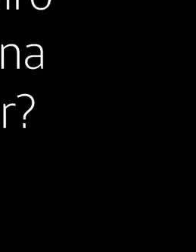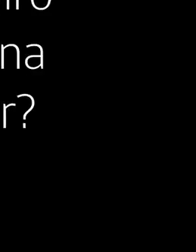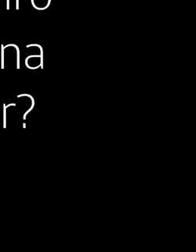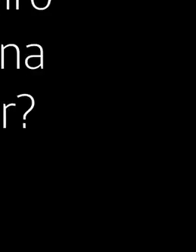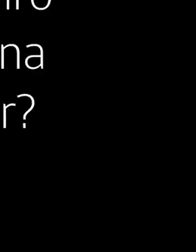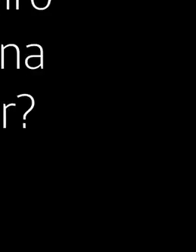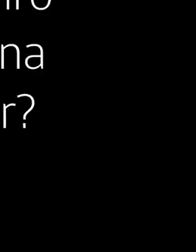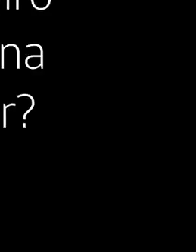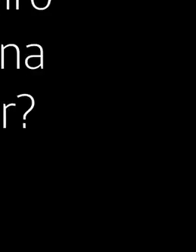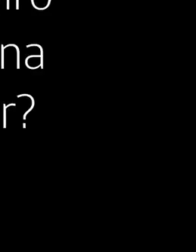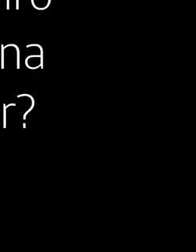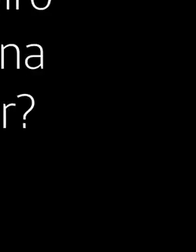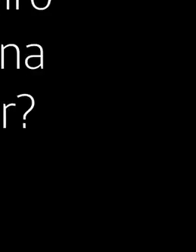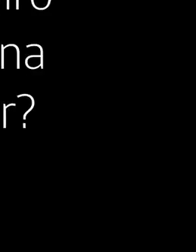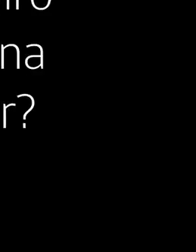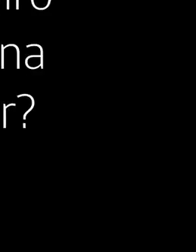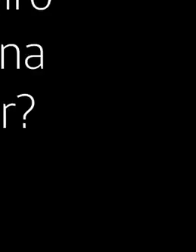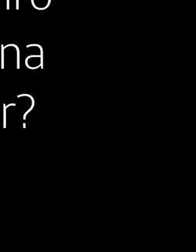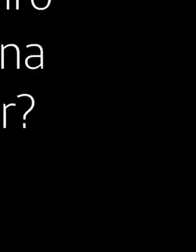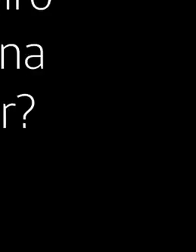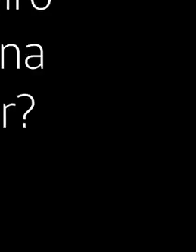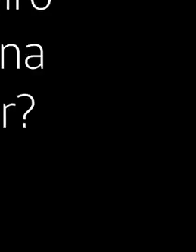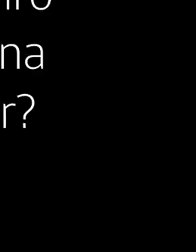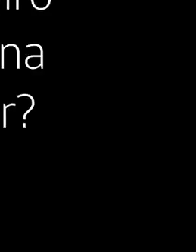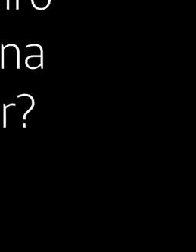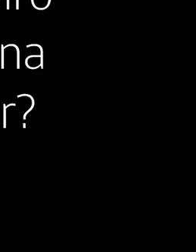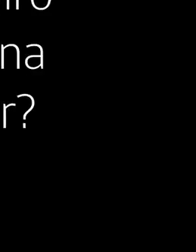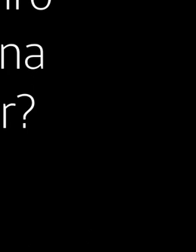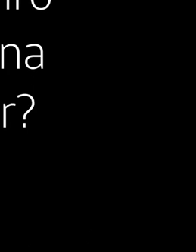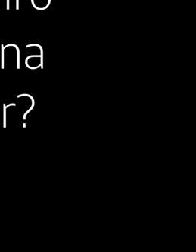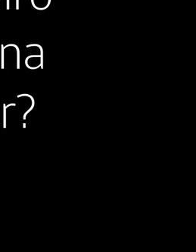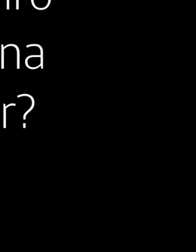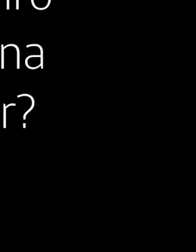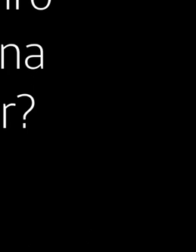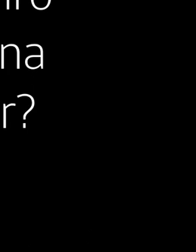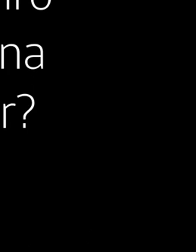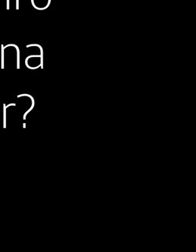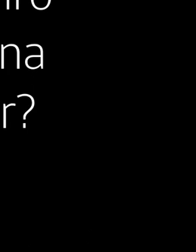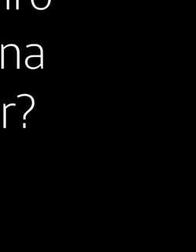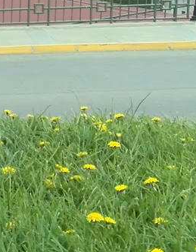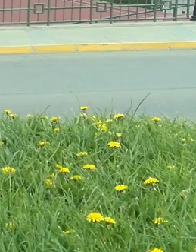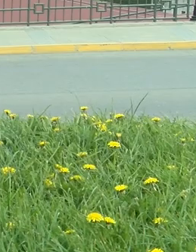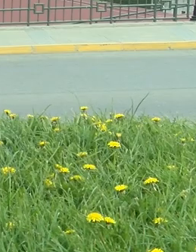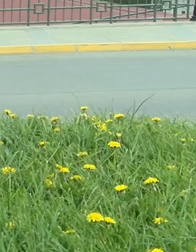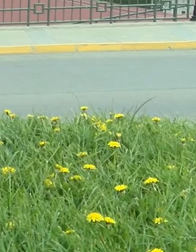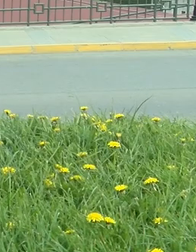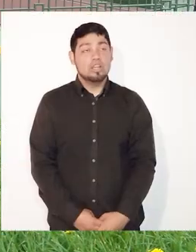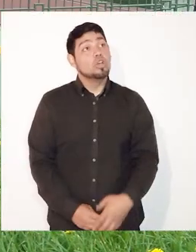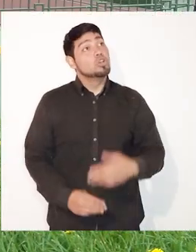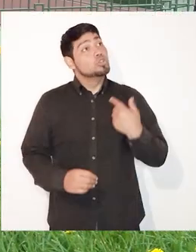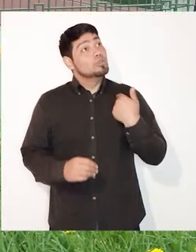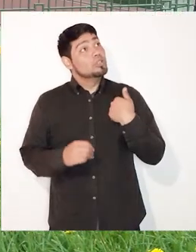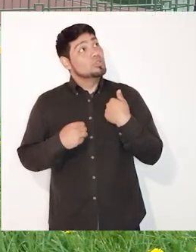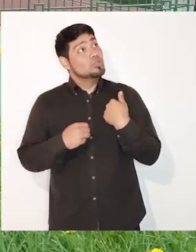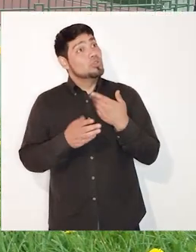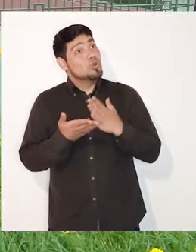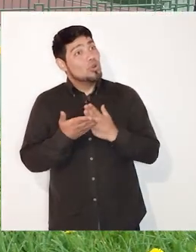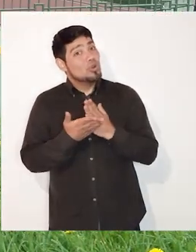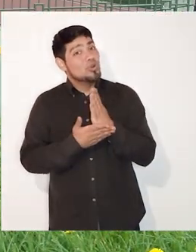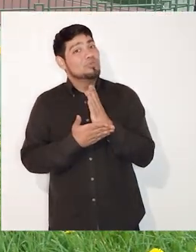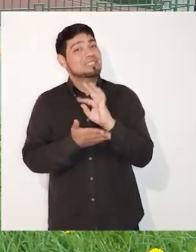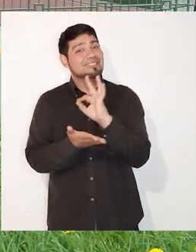¿Cómo fueron tus comienzos en la escritura? ¿Te inspiró alguna persona o alguna situación en particular? Bueno, mis